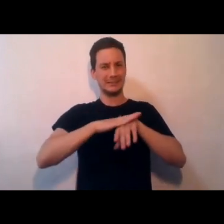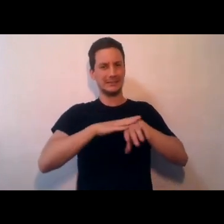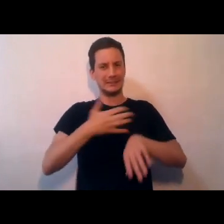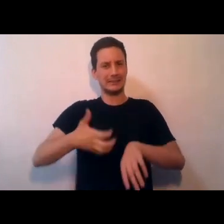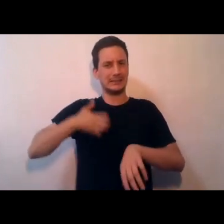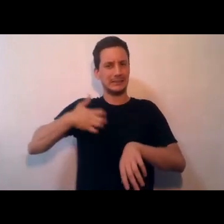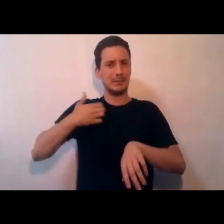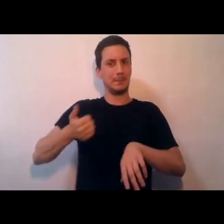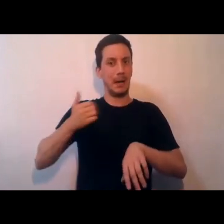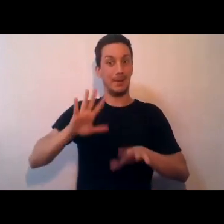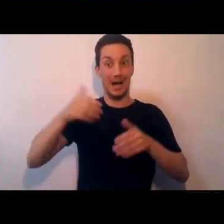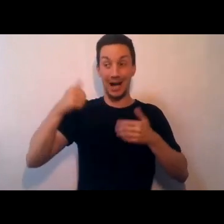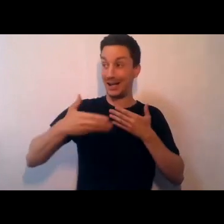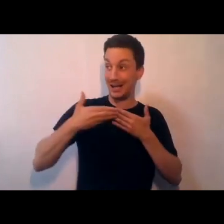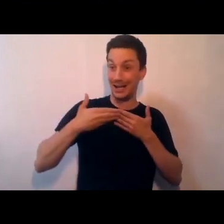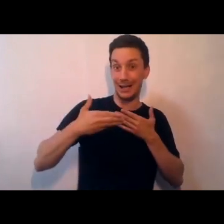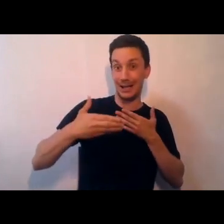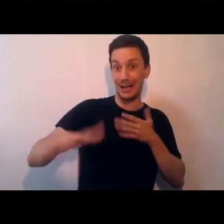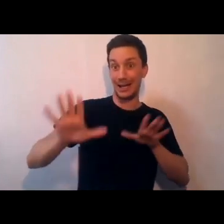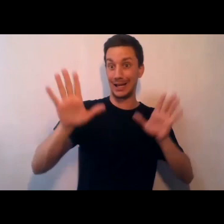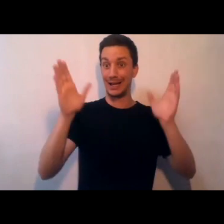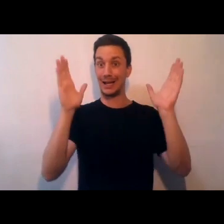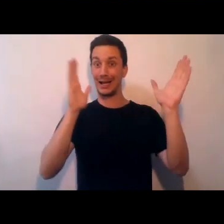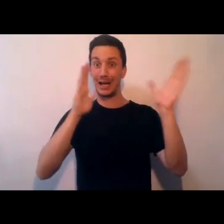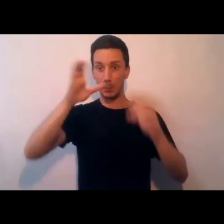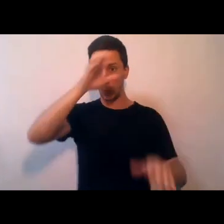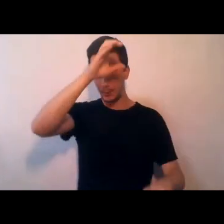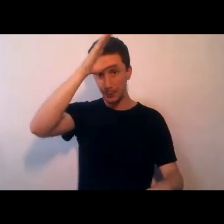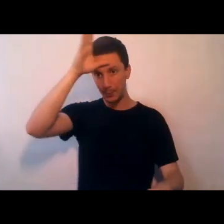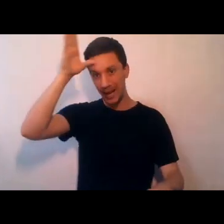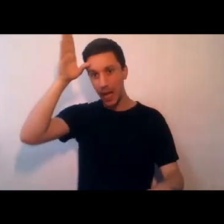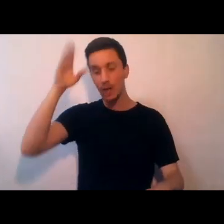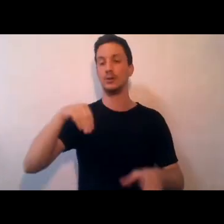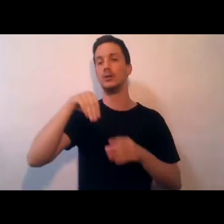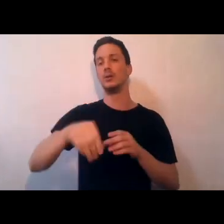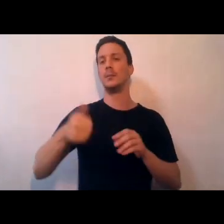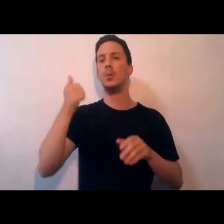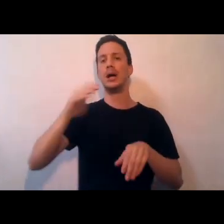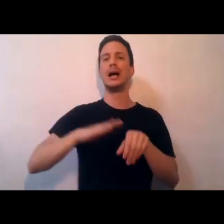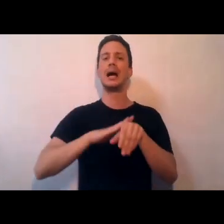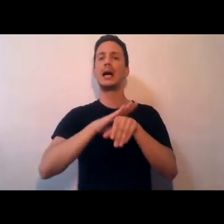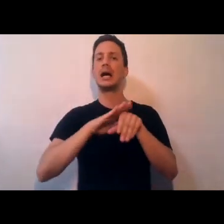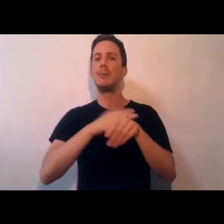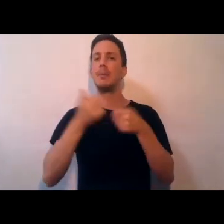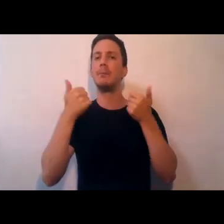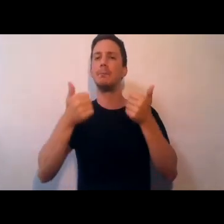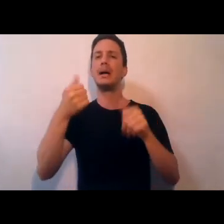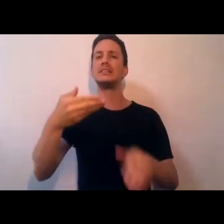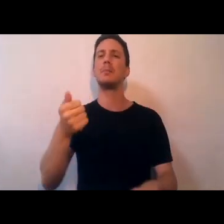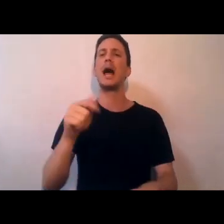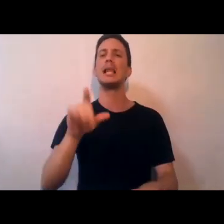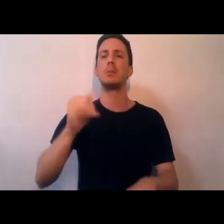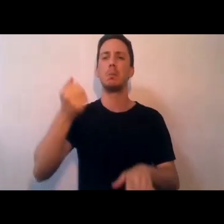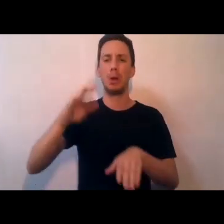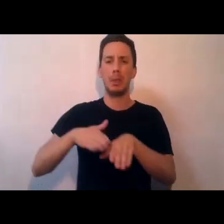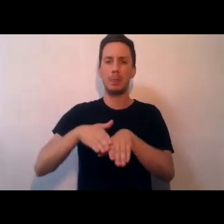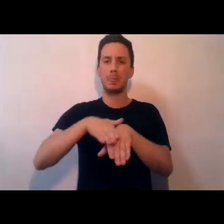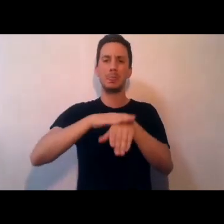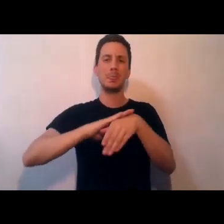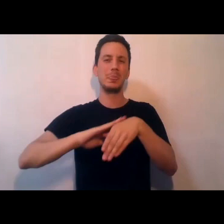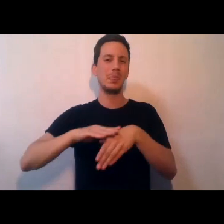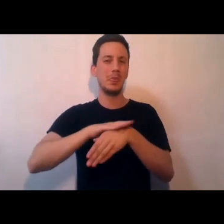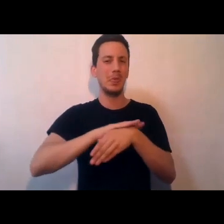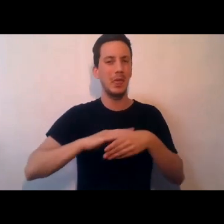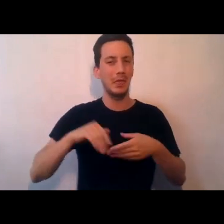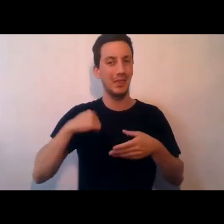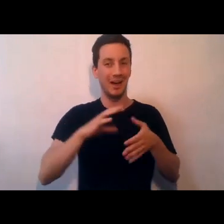en los meses ahora de verano que hace mucho calor, pues una crema, un bálsamo muy pastoso tampoco es adecuado porque les